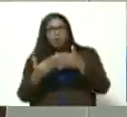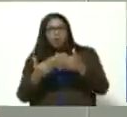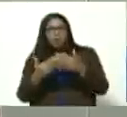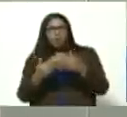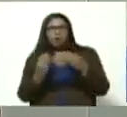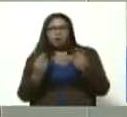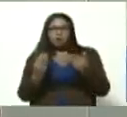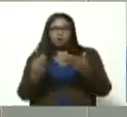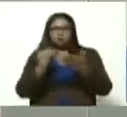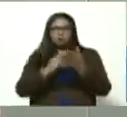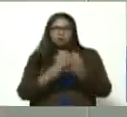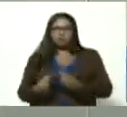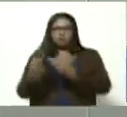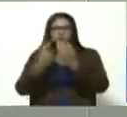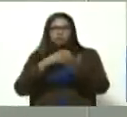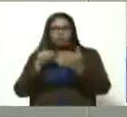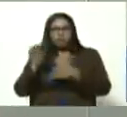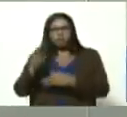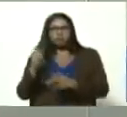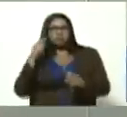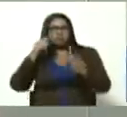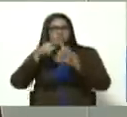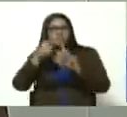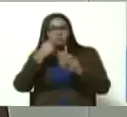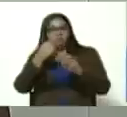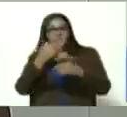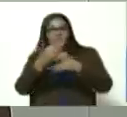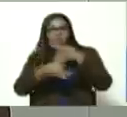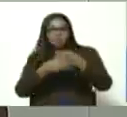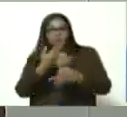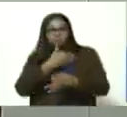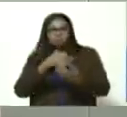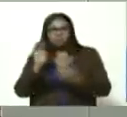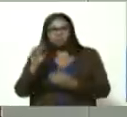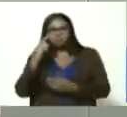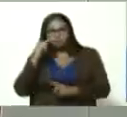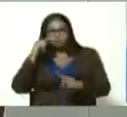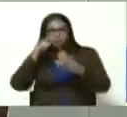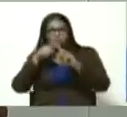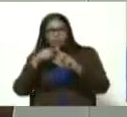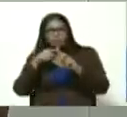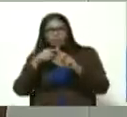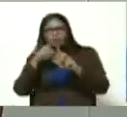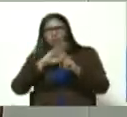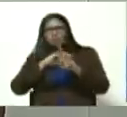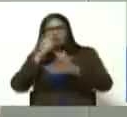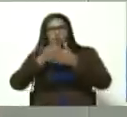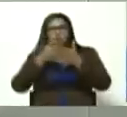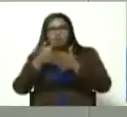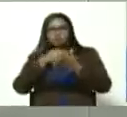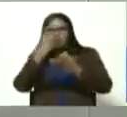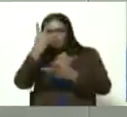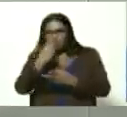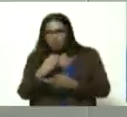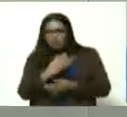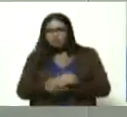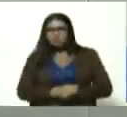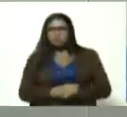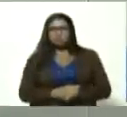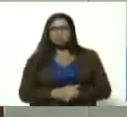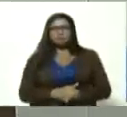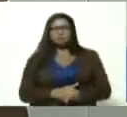reactivación económica del país a propósito de lo que acaba de señalar de que el país se pondrá en primera línea para la para el combate contra la pobreza